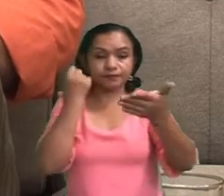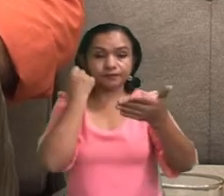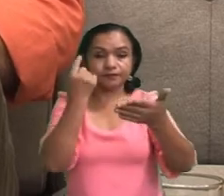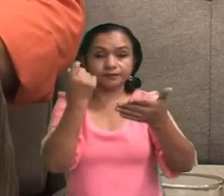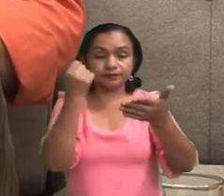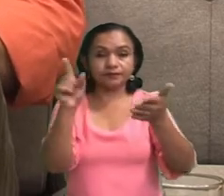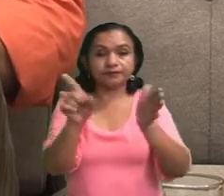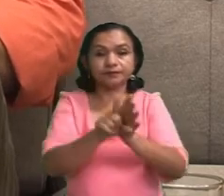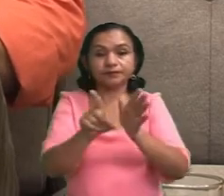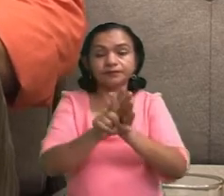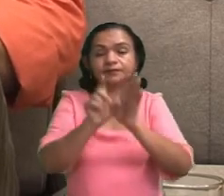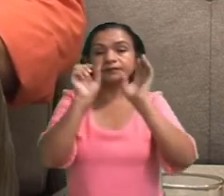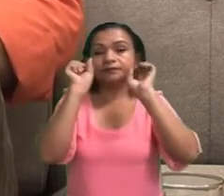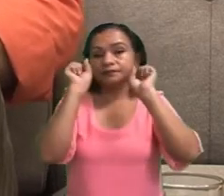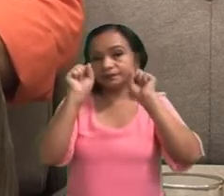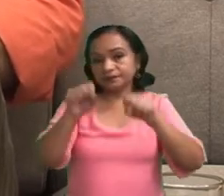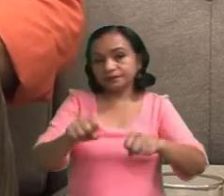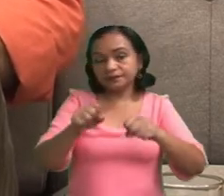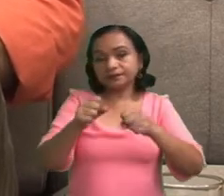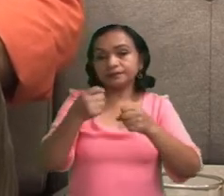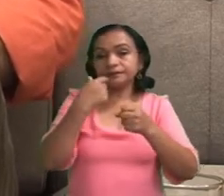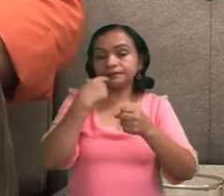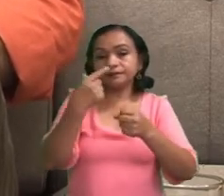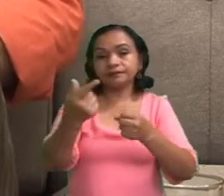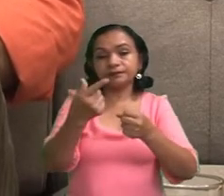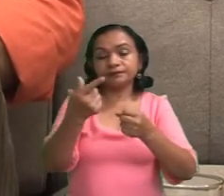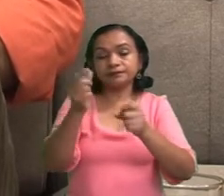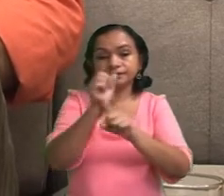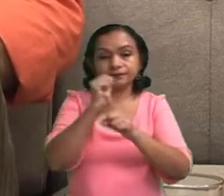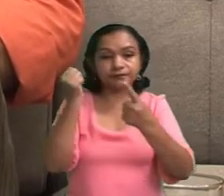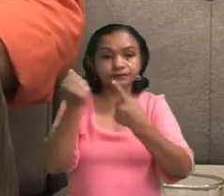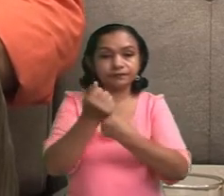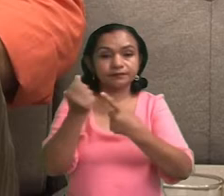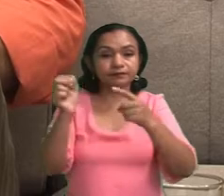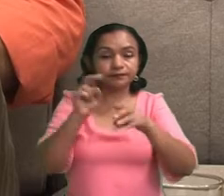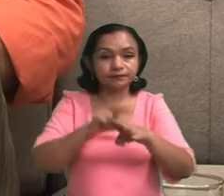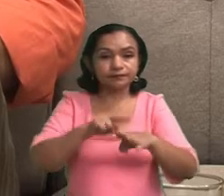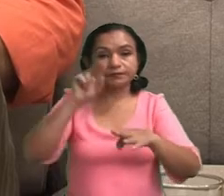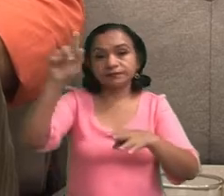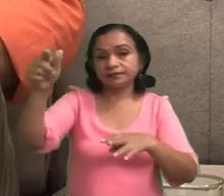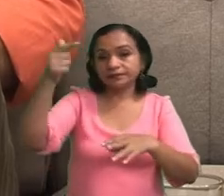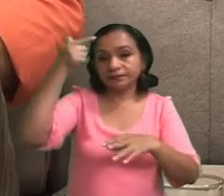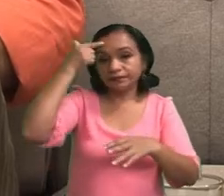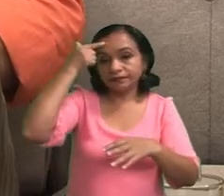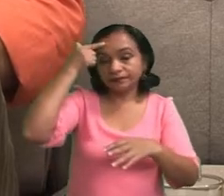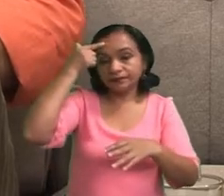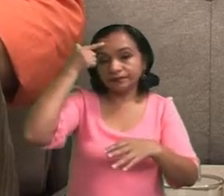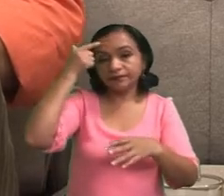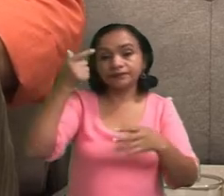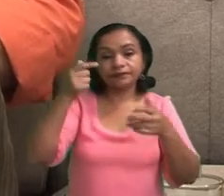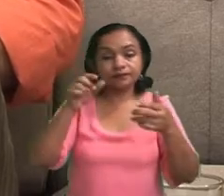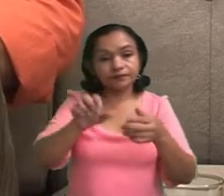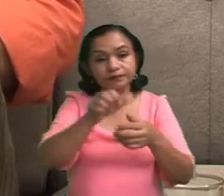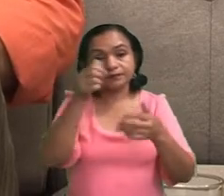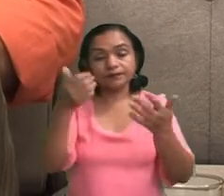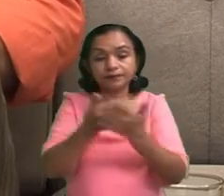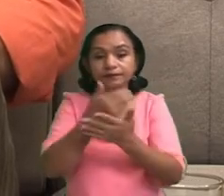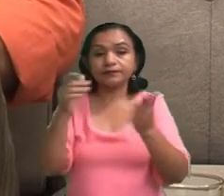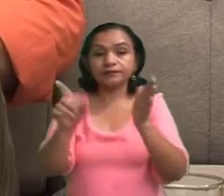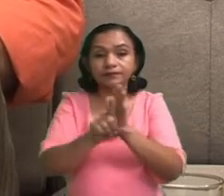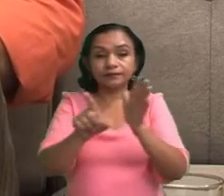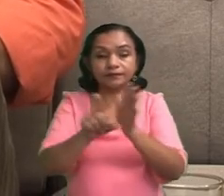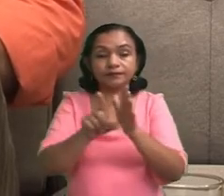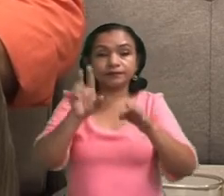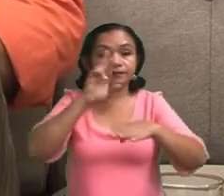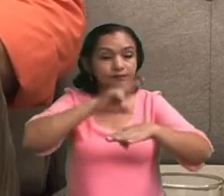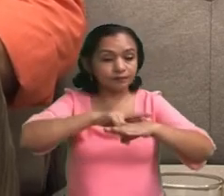legal, podemos entonces solicitarle a la Asamblea Nacional, al gobierno, la promulgación de una ley o de una